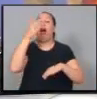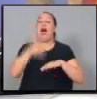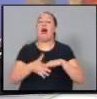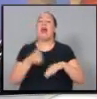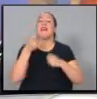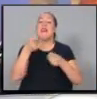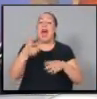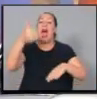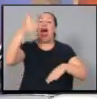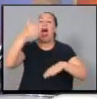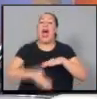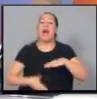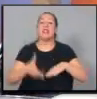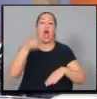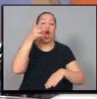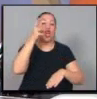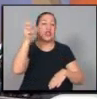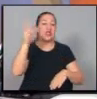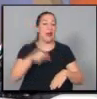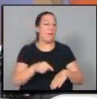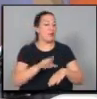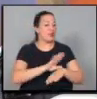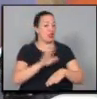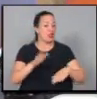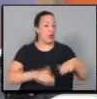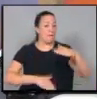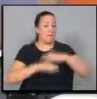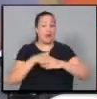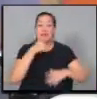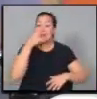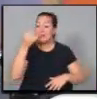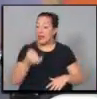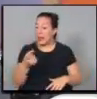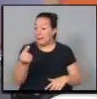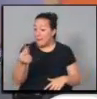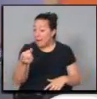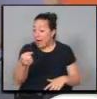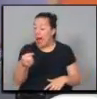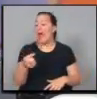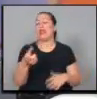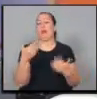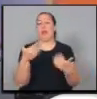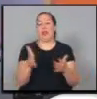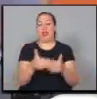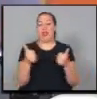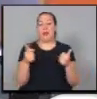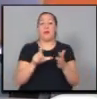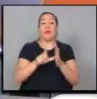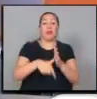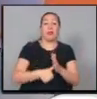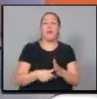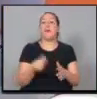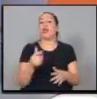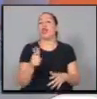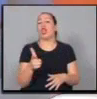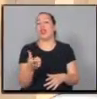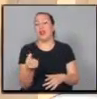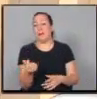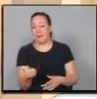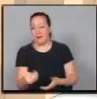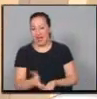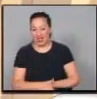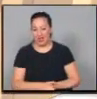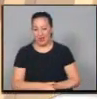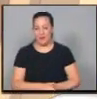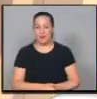como máximo, ¿no? Entonces, si tenés la plata, se puede hacer rápido. Cuando las obras demoran es porque no tienen la plata. A ver,